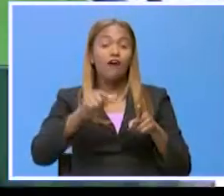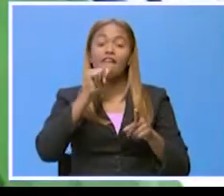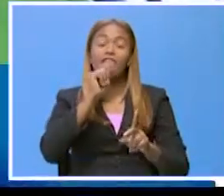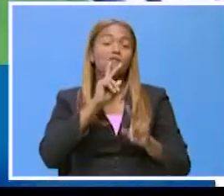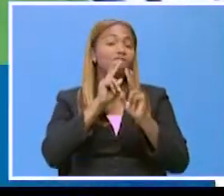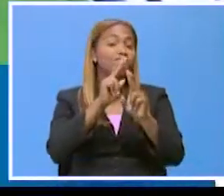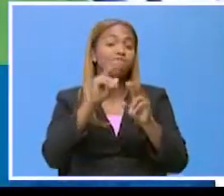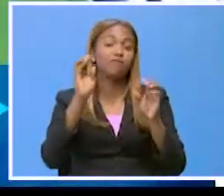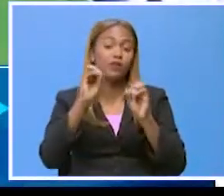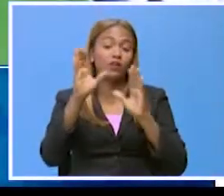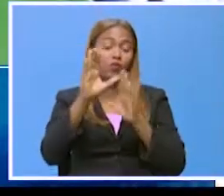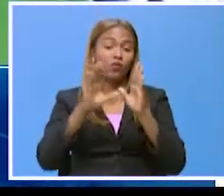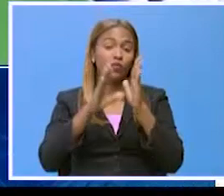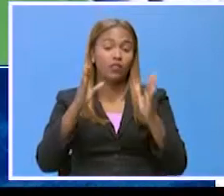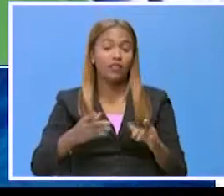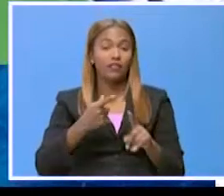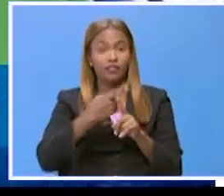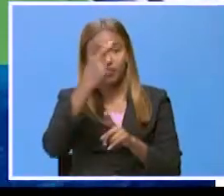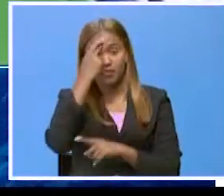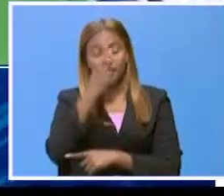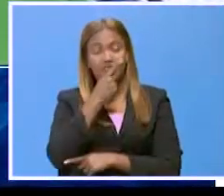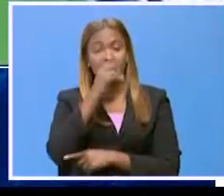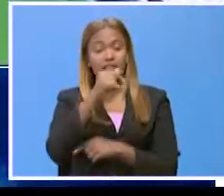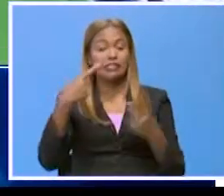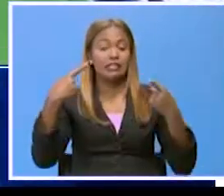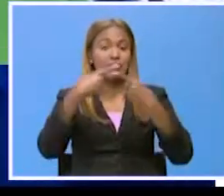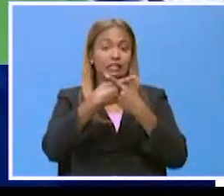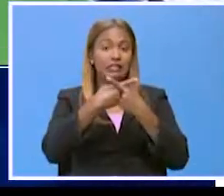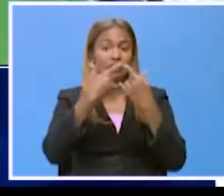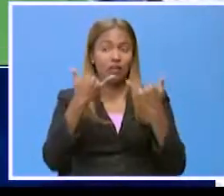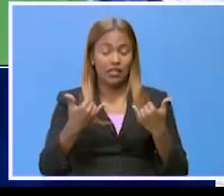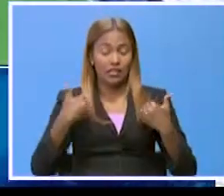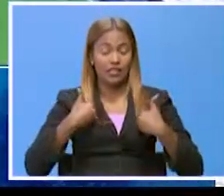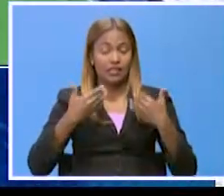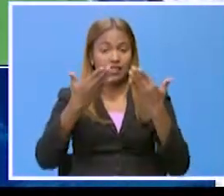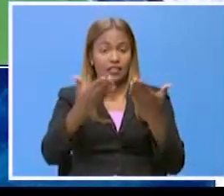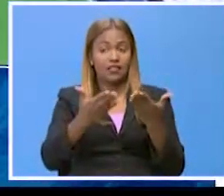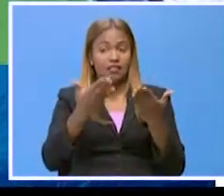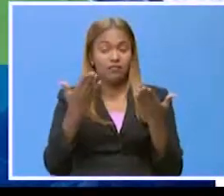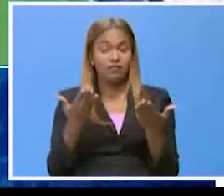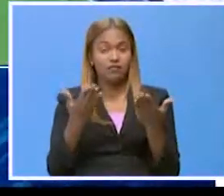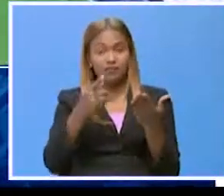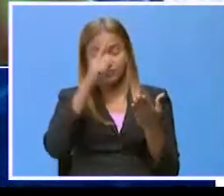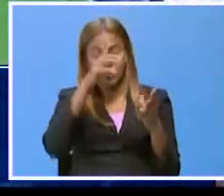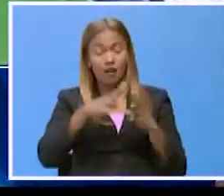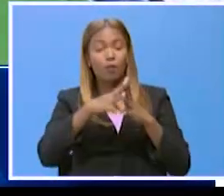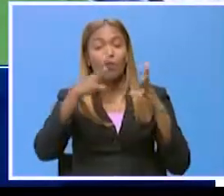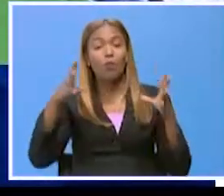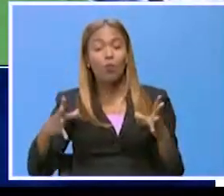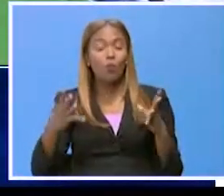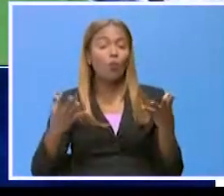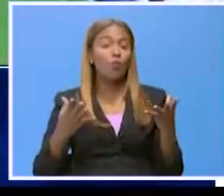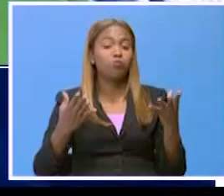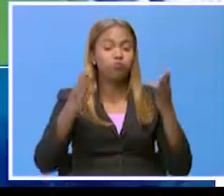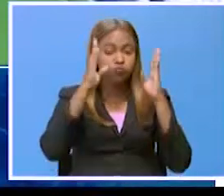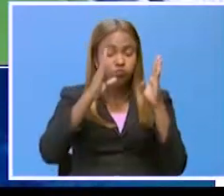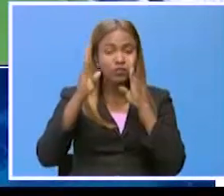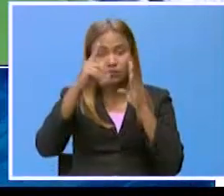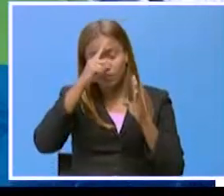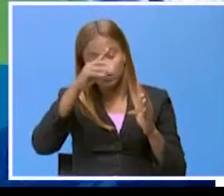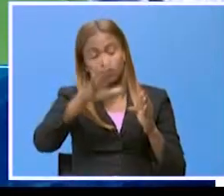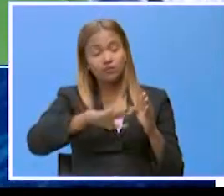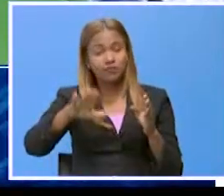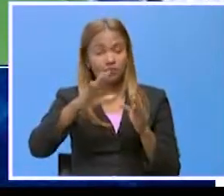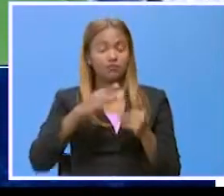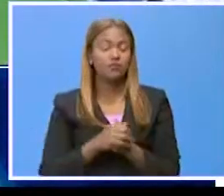a la constitución de la república de lo contrario lo que están diciendo es mucho en muchas intervenciones por algo